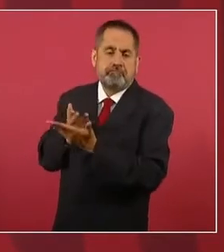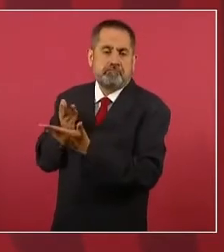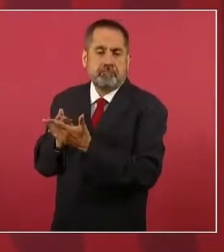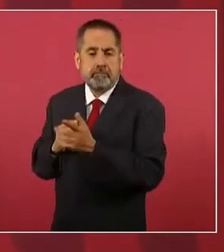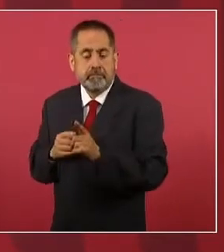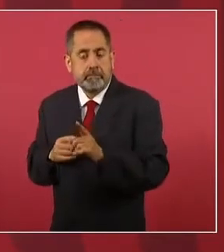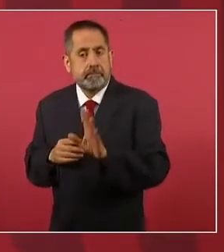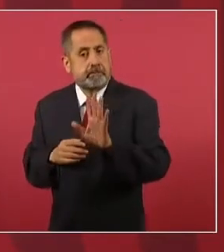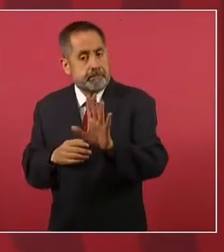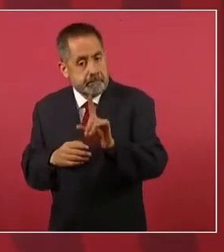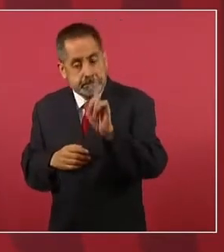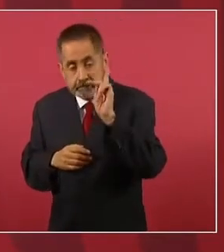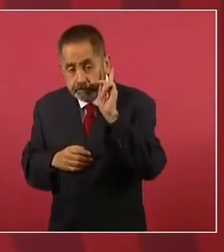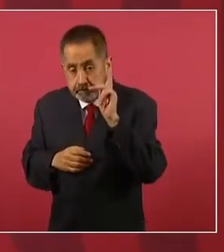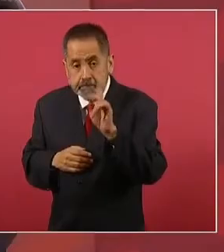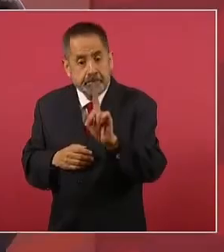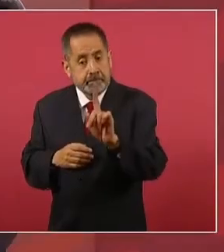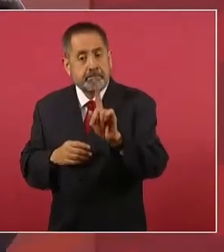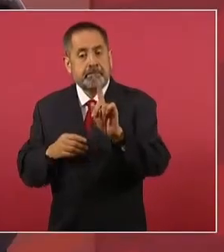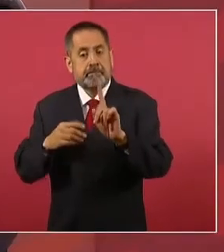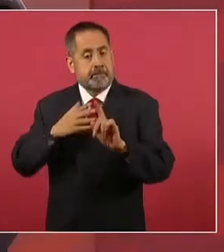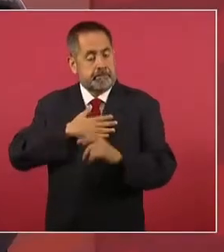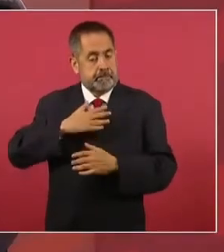Que mi opinión